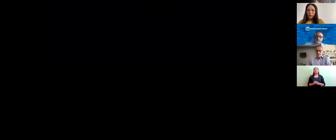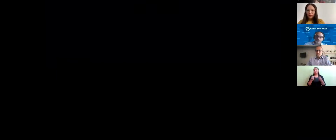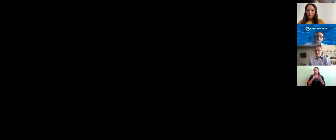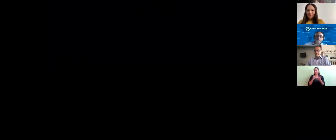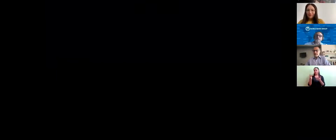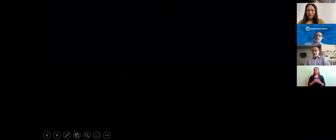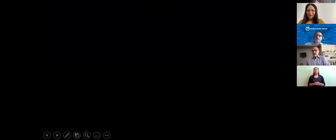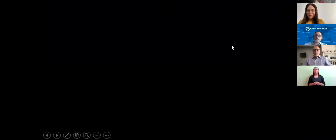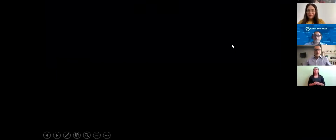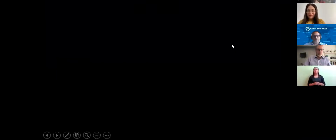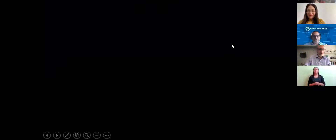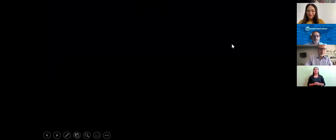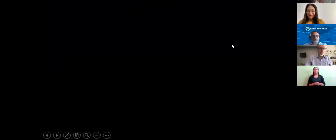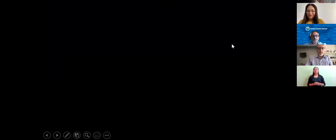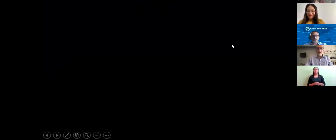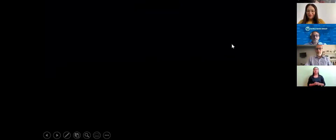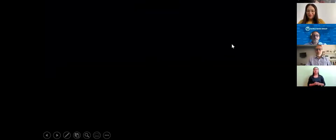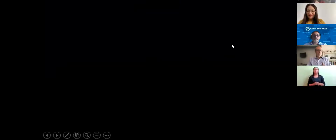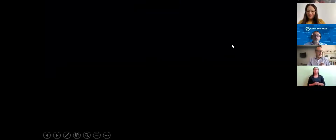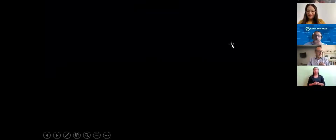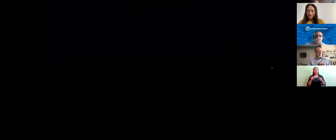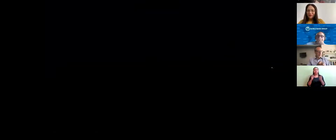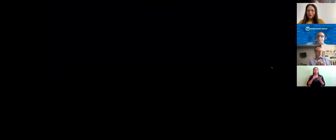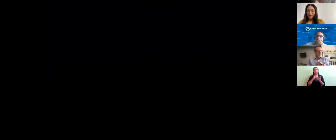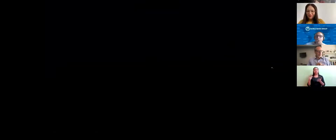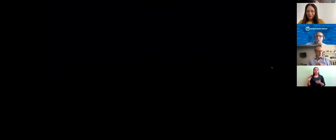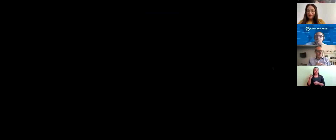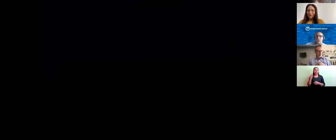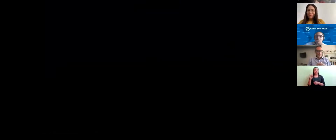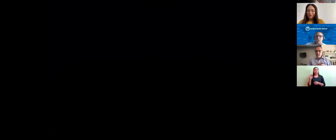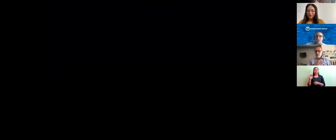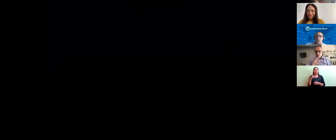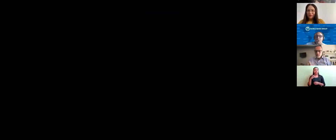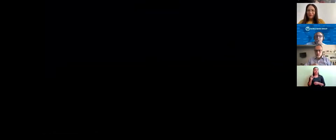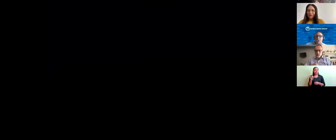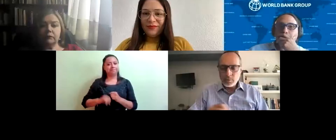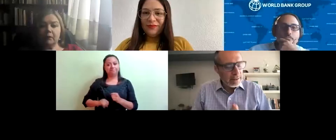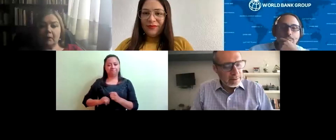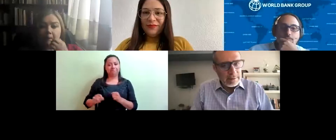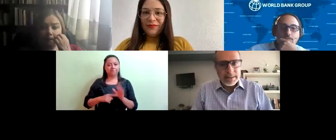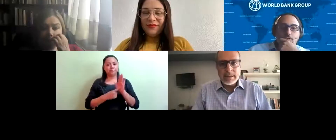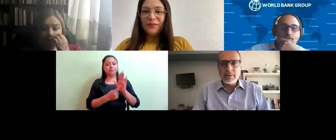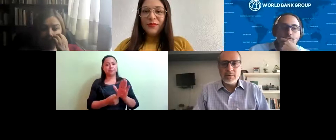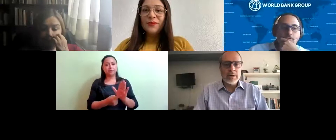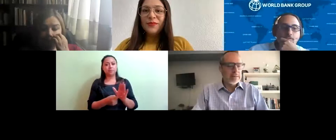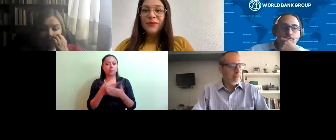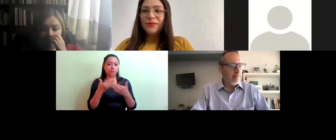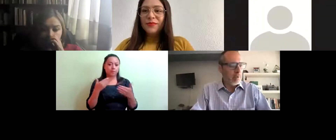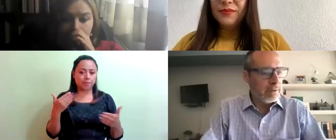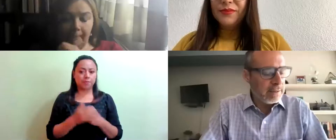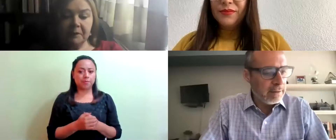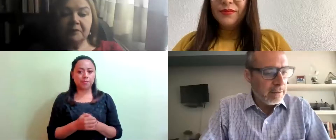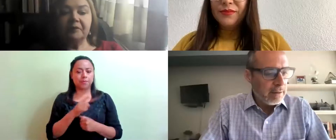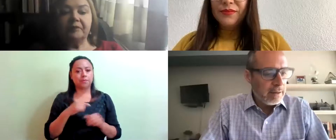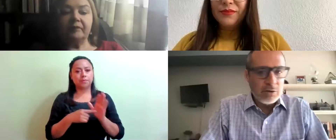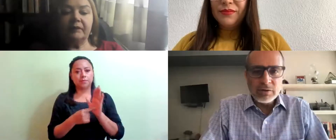gracias. Gracias, Diego. Muy interesante presentación. Muy puntualmente, antes de pasar con la siguiente